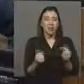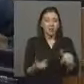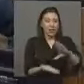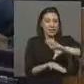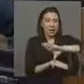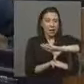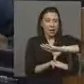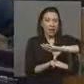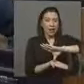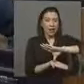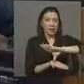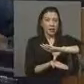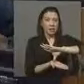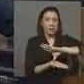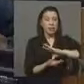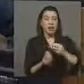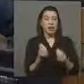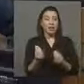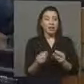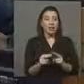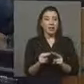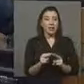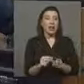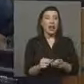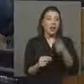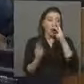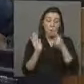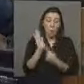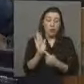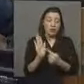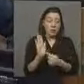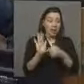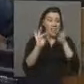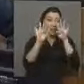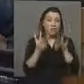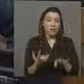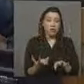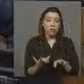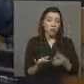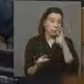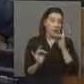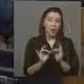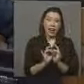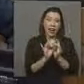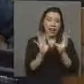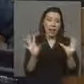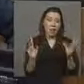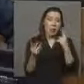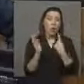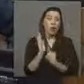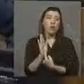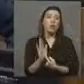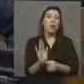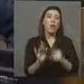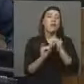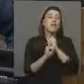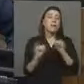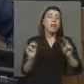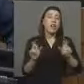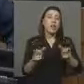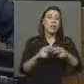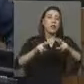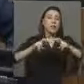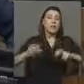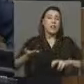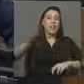país, lo que ha ocurrido y lo que devela este informe es algo tan decidor como lo que develó algún informe de la Comisión Investigadora